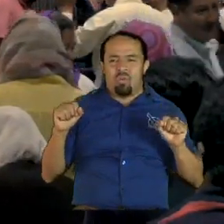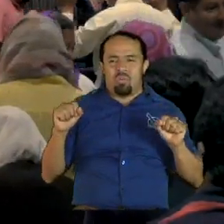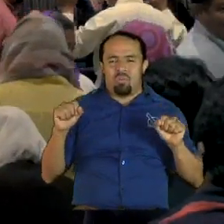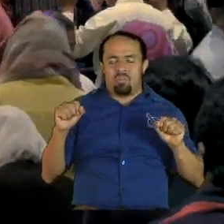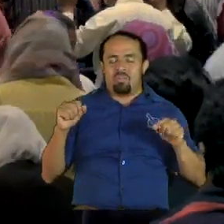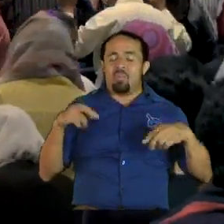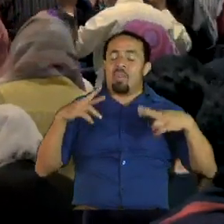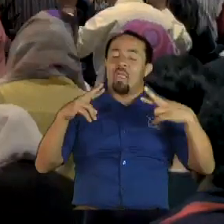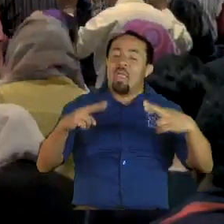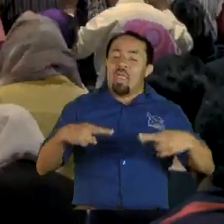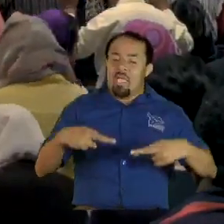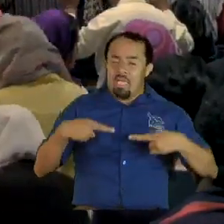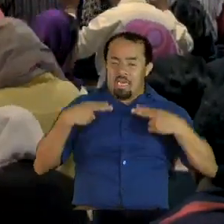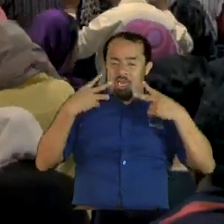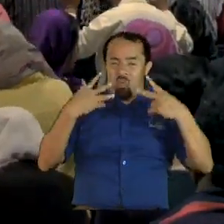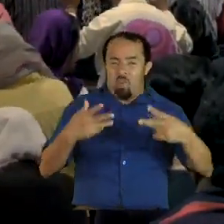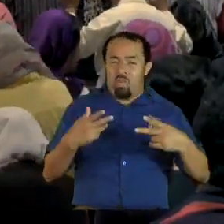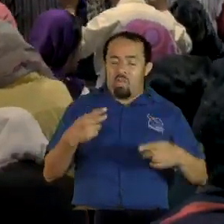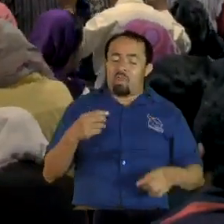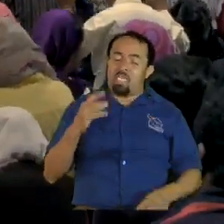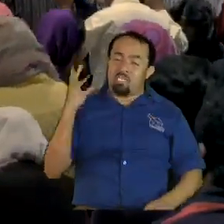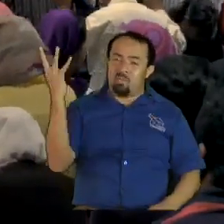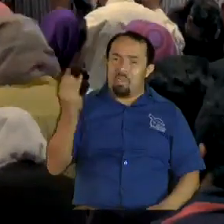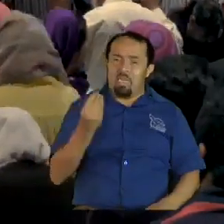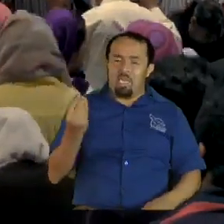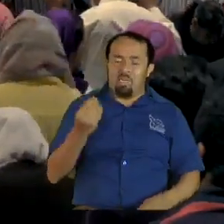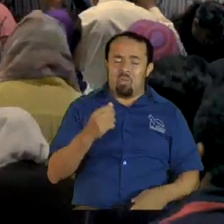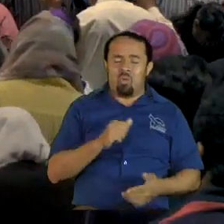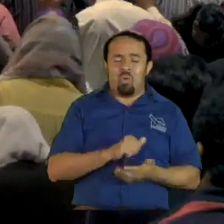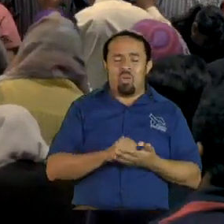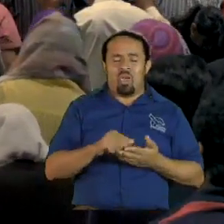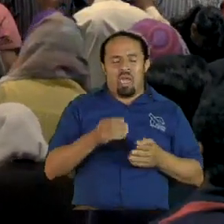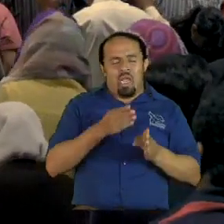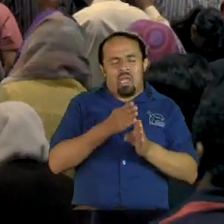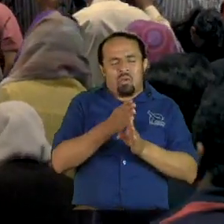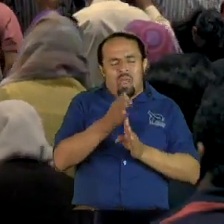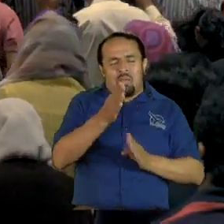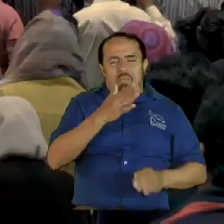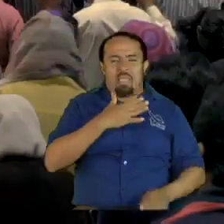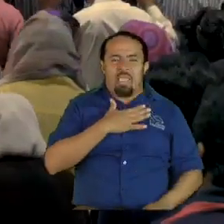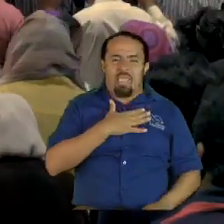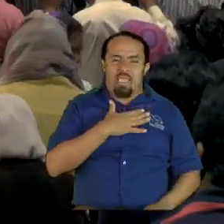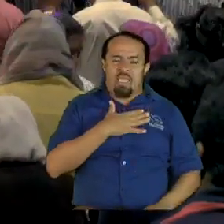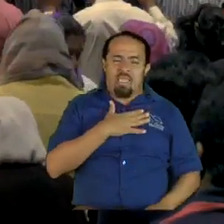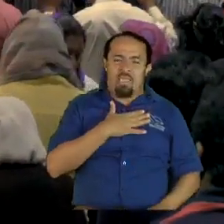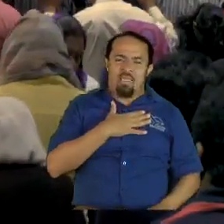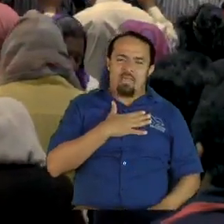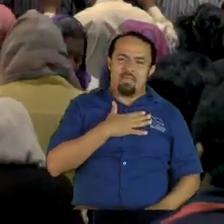salvación y renueva un espíritu recto en ti.